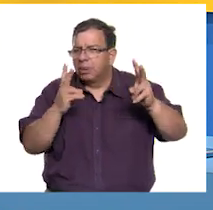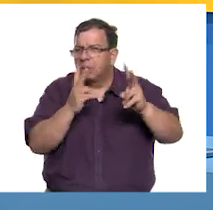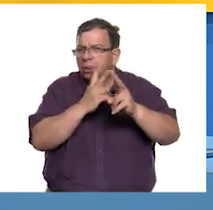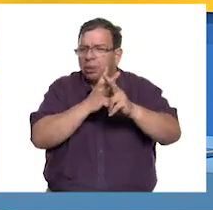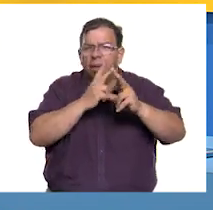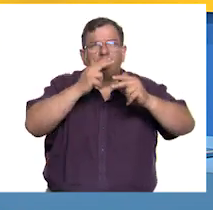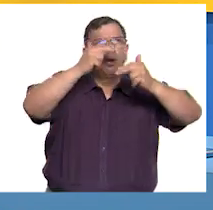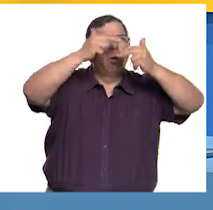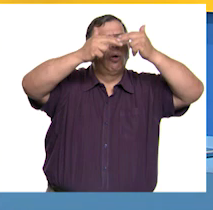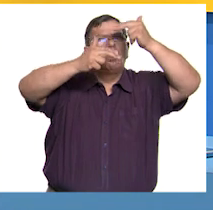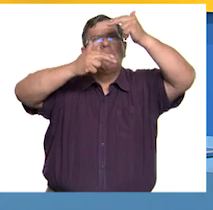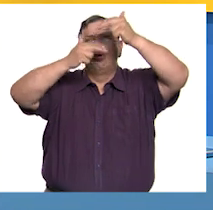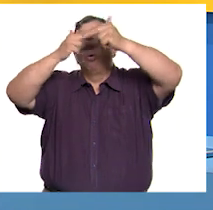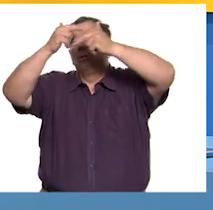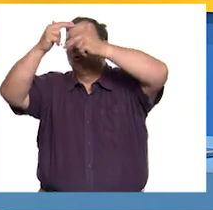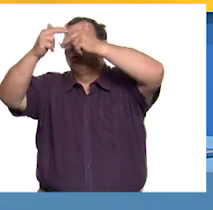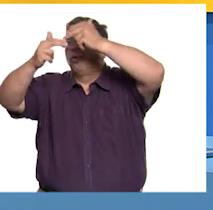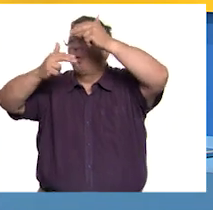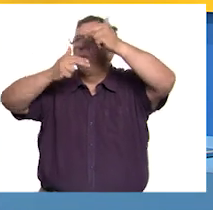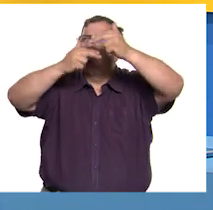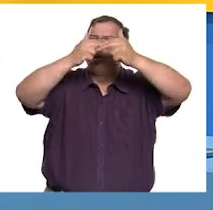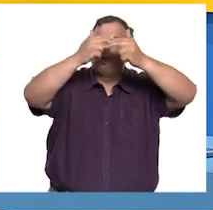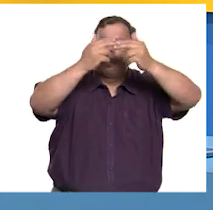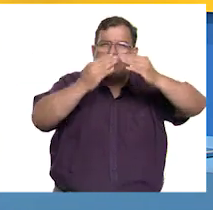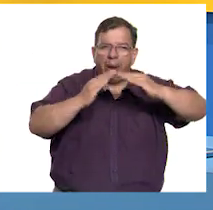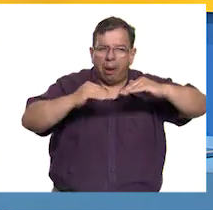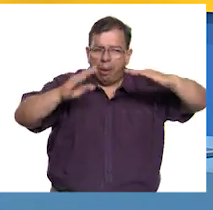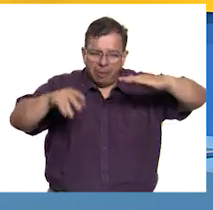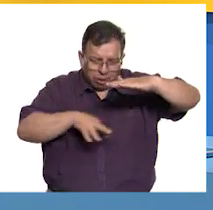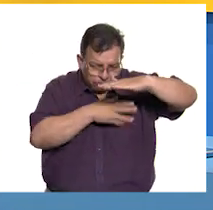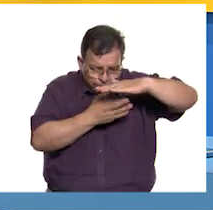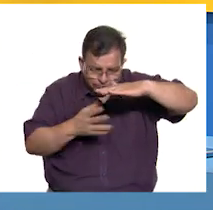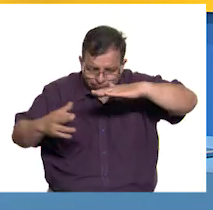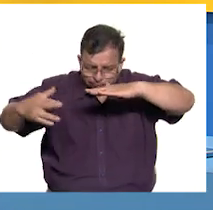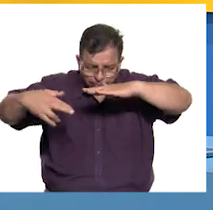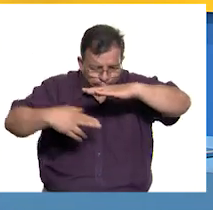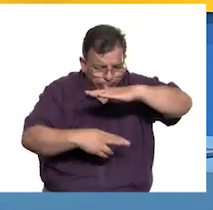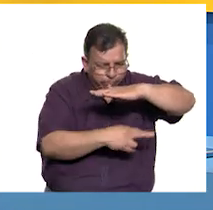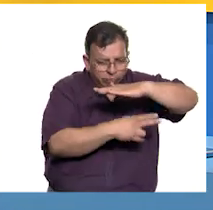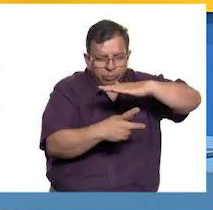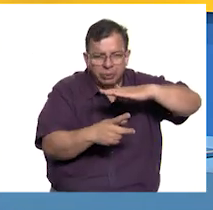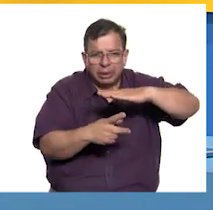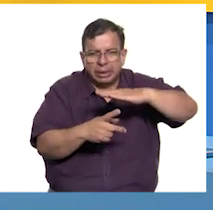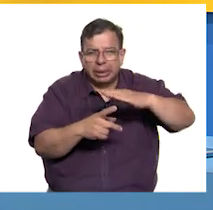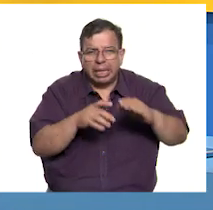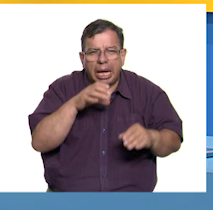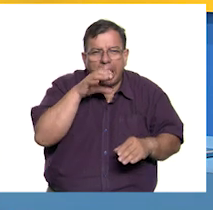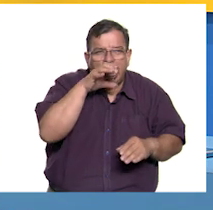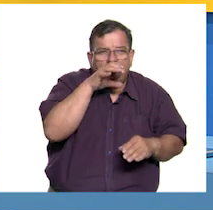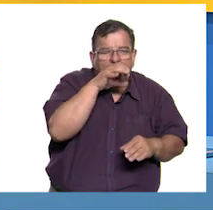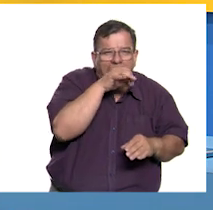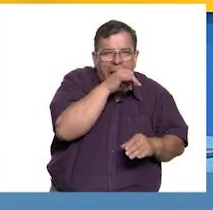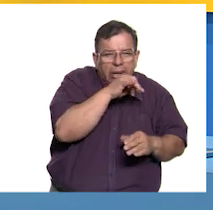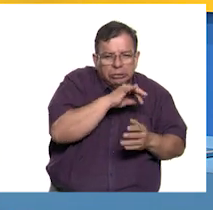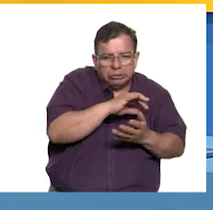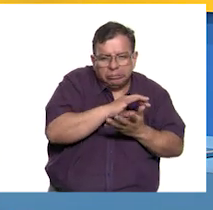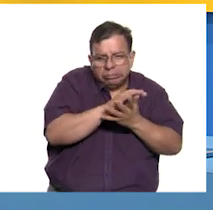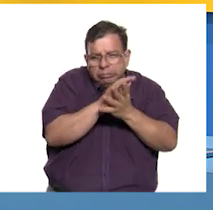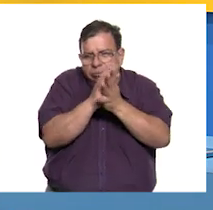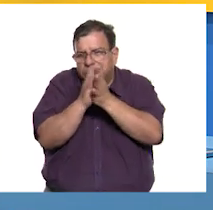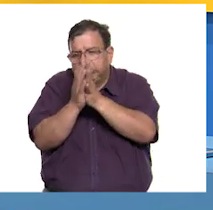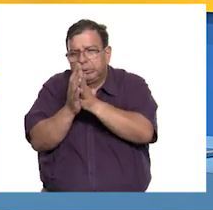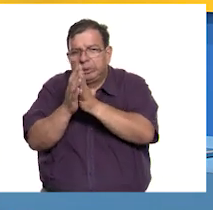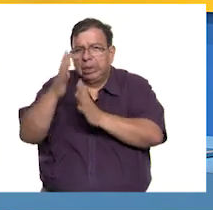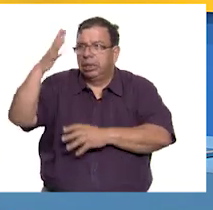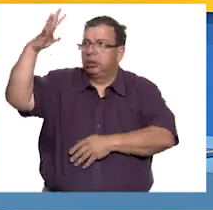de las nubes, las corrientes oceánicas y la transferencia de calor desde el interior del Sol